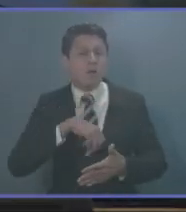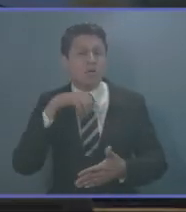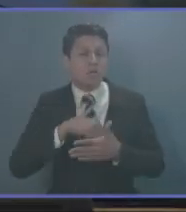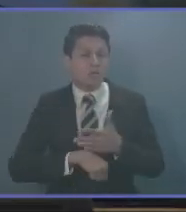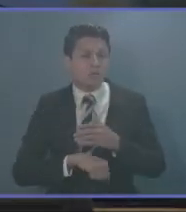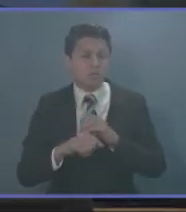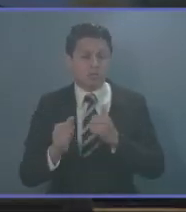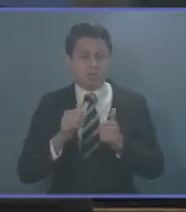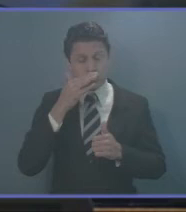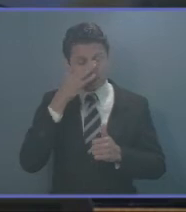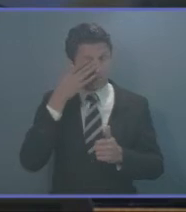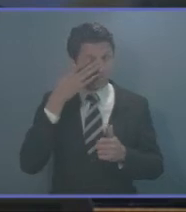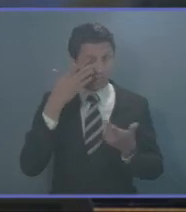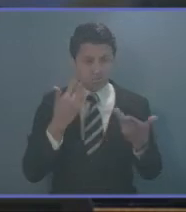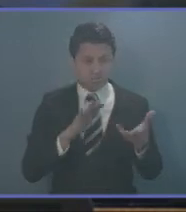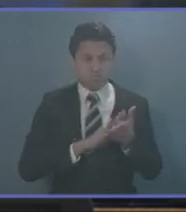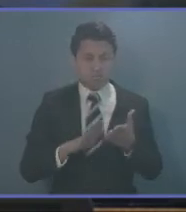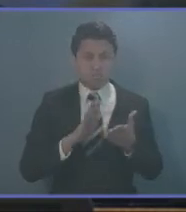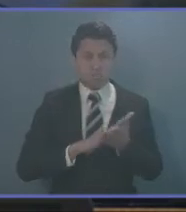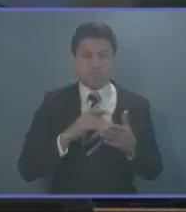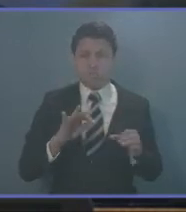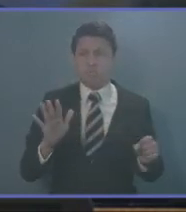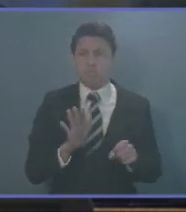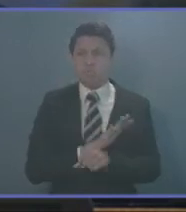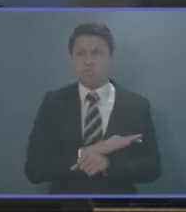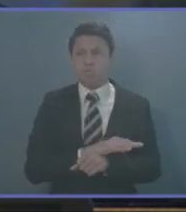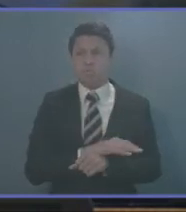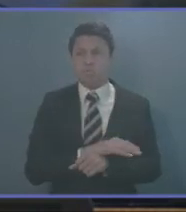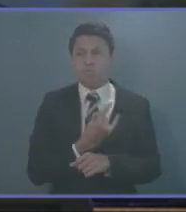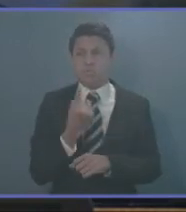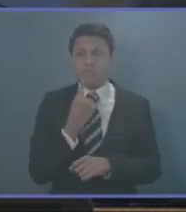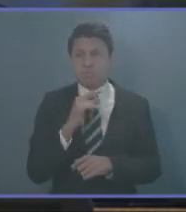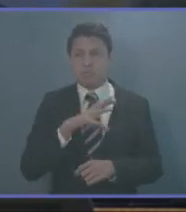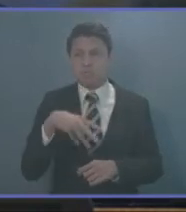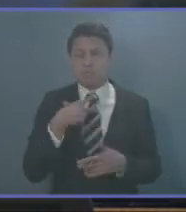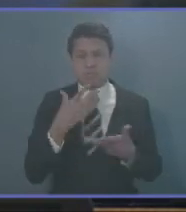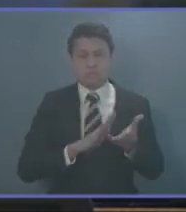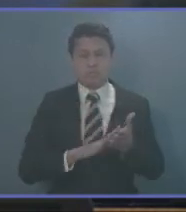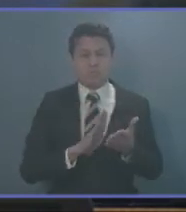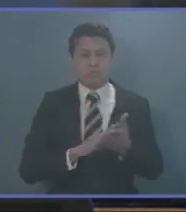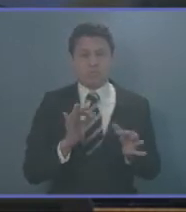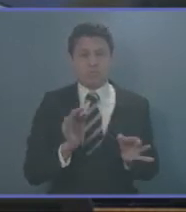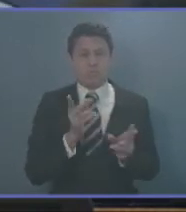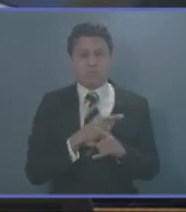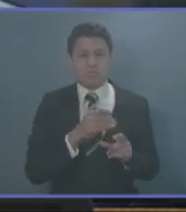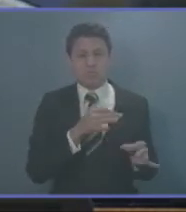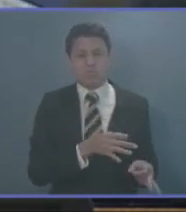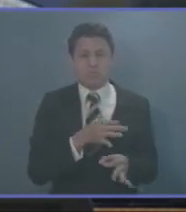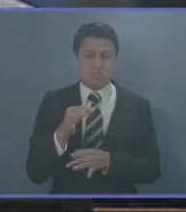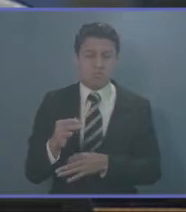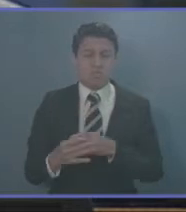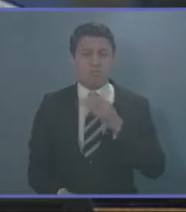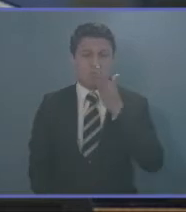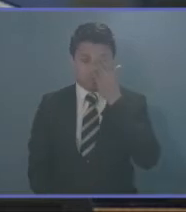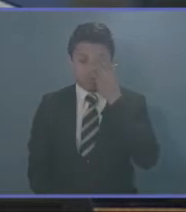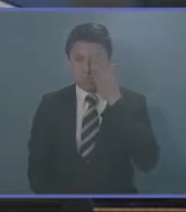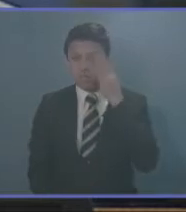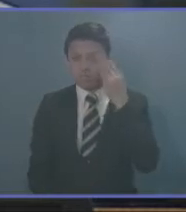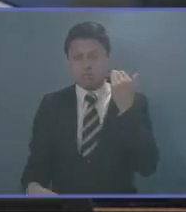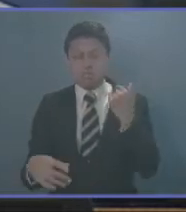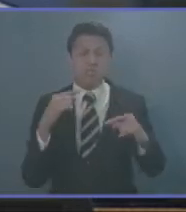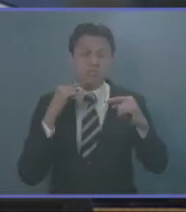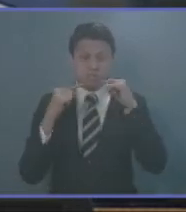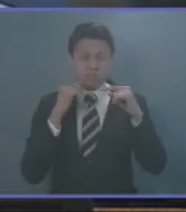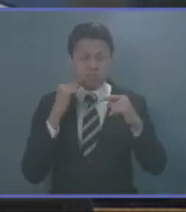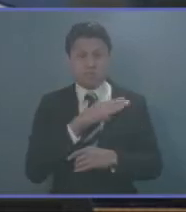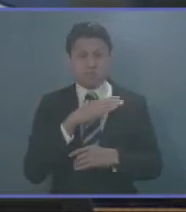que hayan sido cubiertos por el adquiriente en caso de traspaso. Queda facultado el